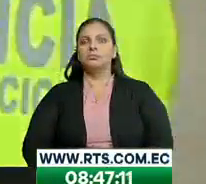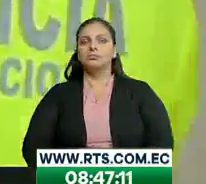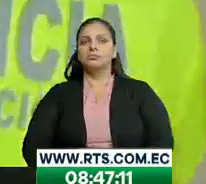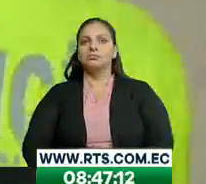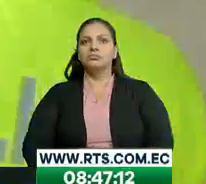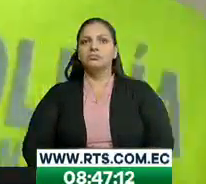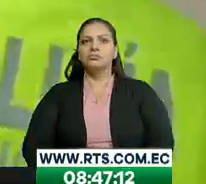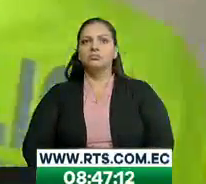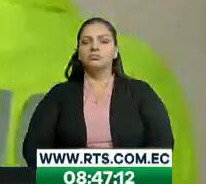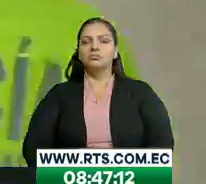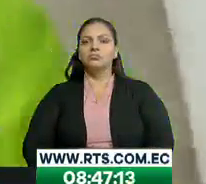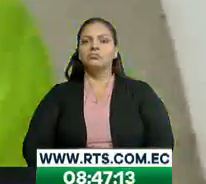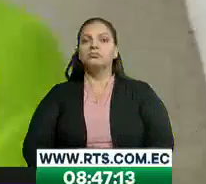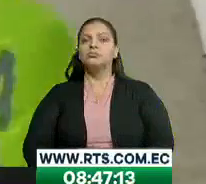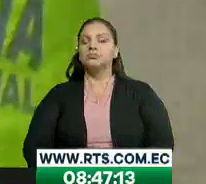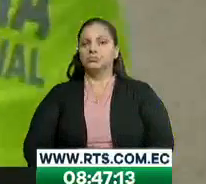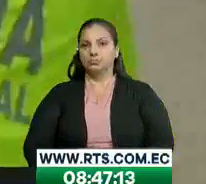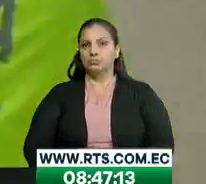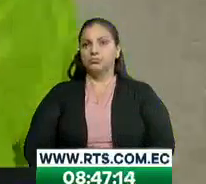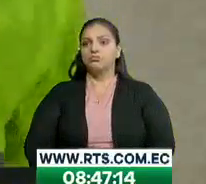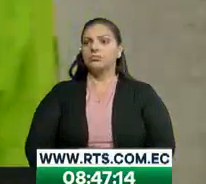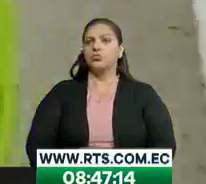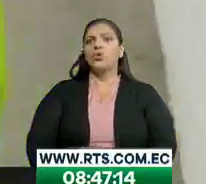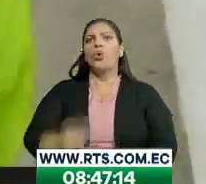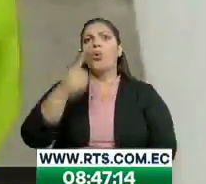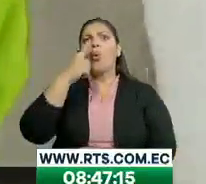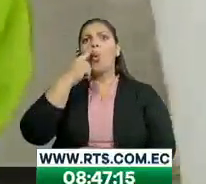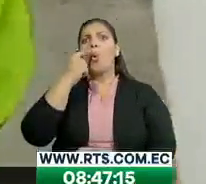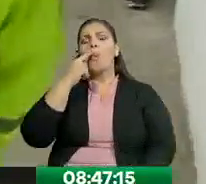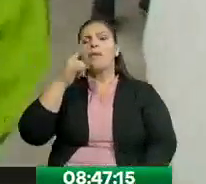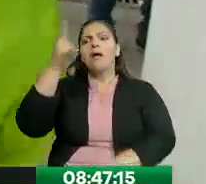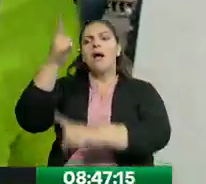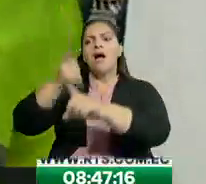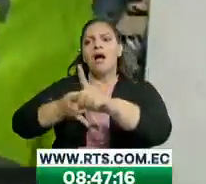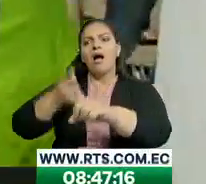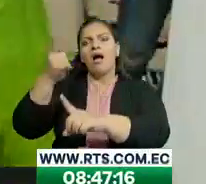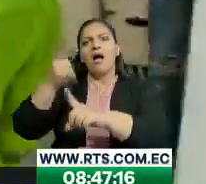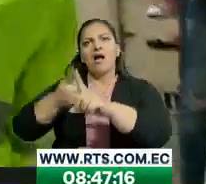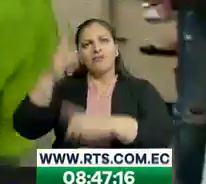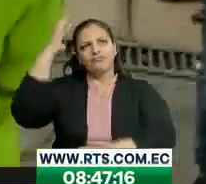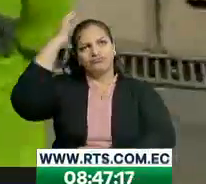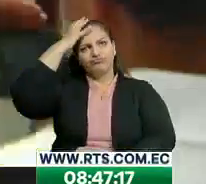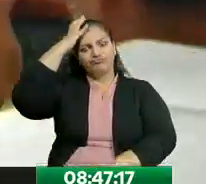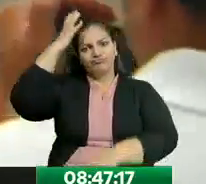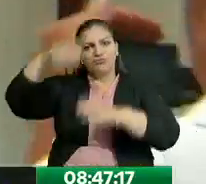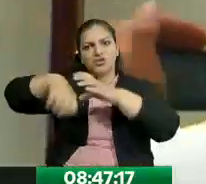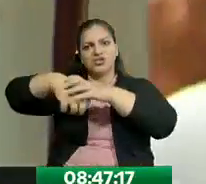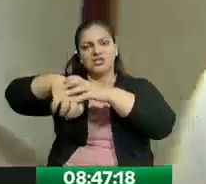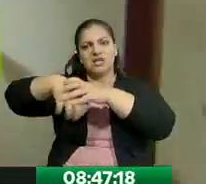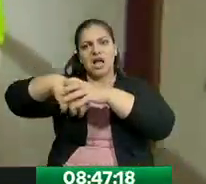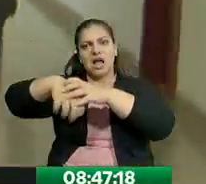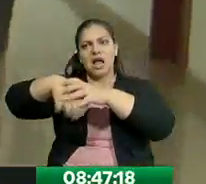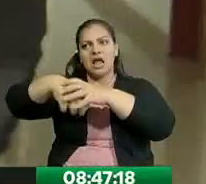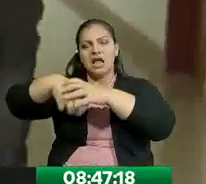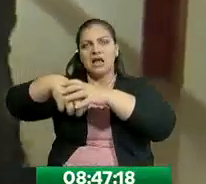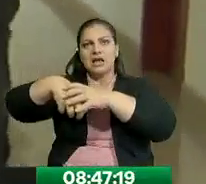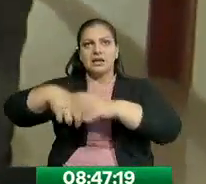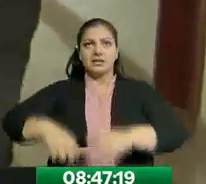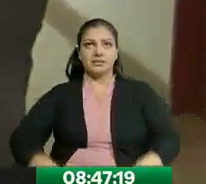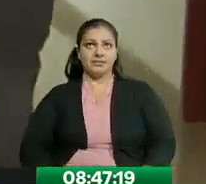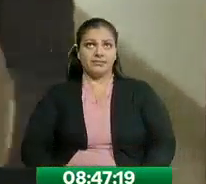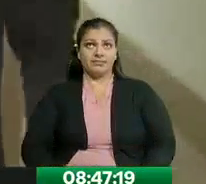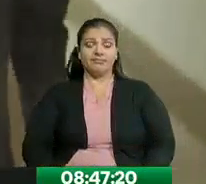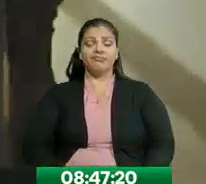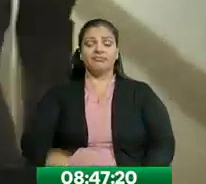que a alias cerebro ya le venían haciendo trabajos de inteligencia es lo que aseguraron elementos de la dina set de la